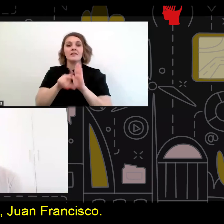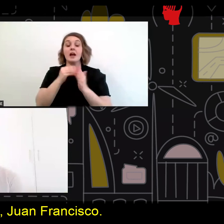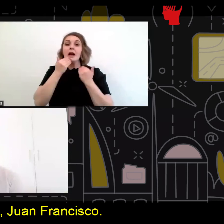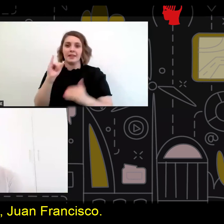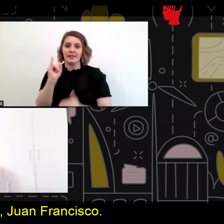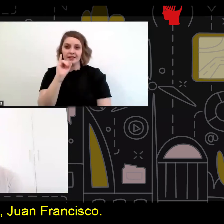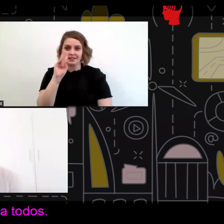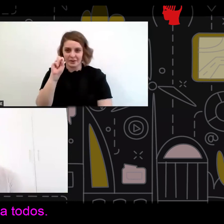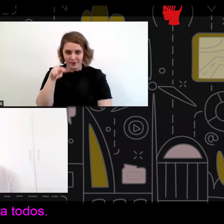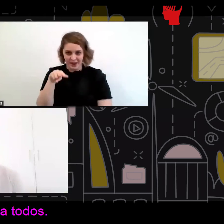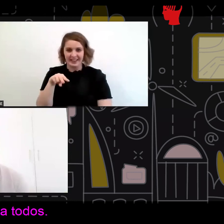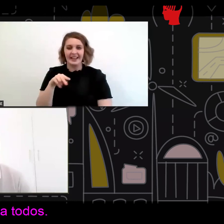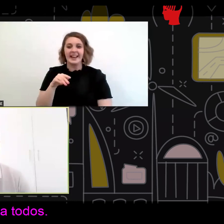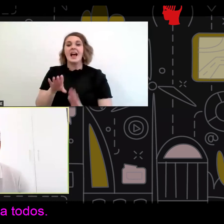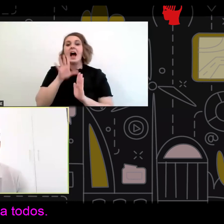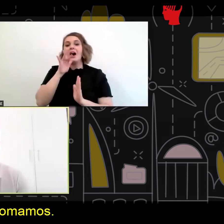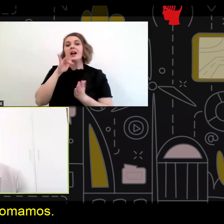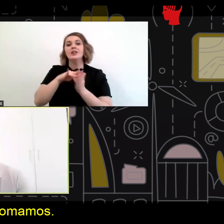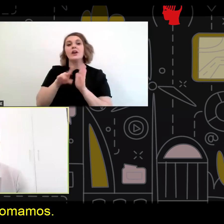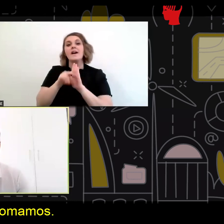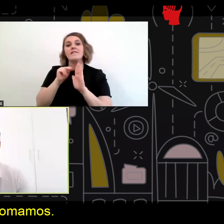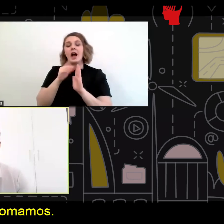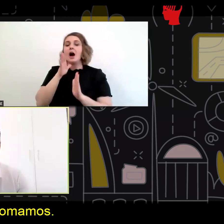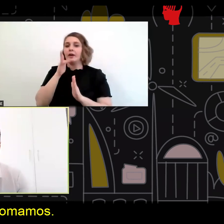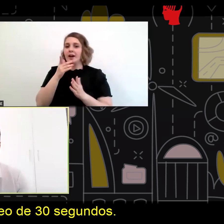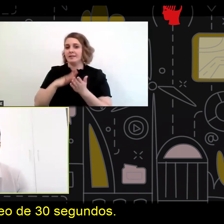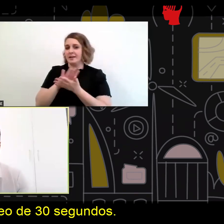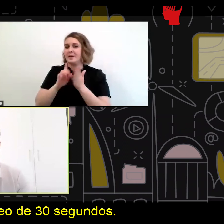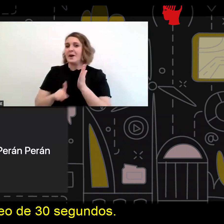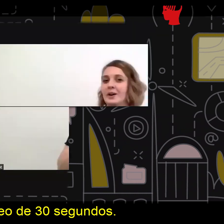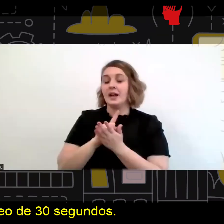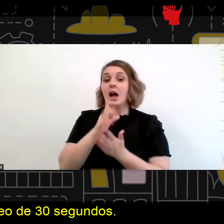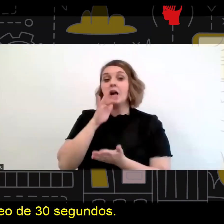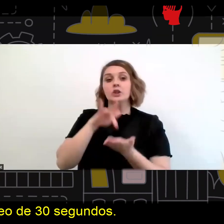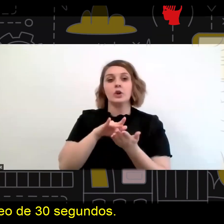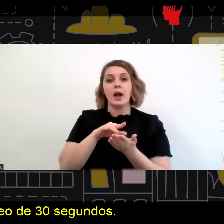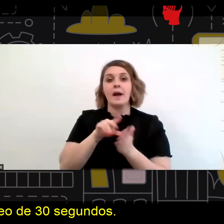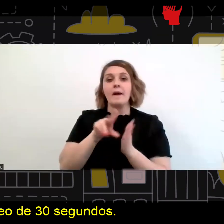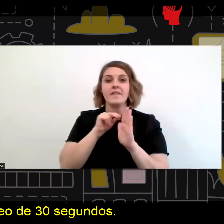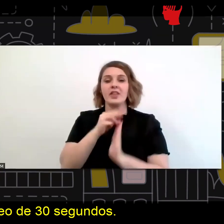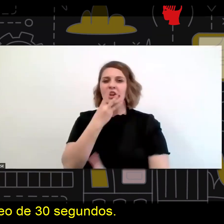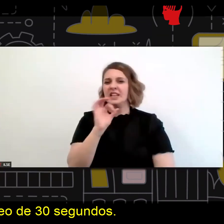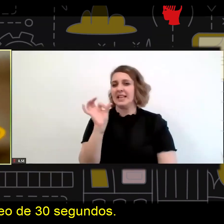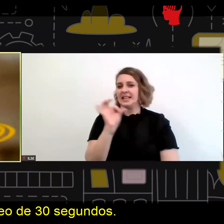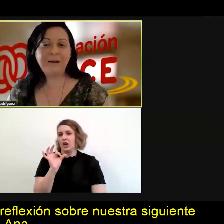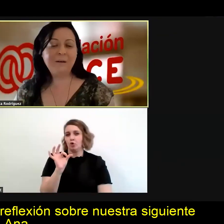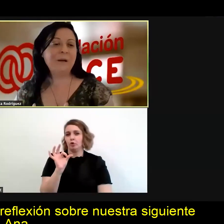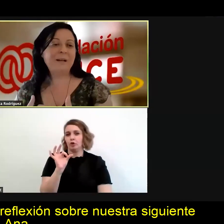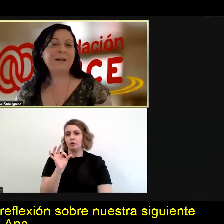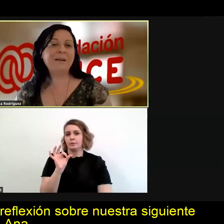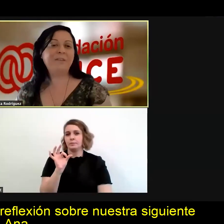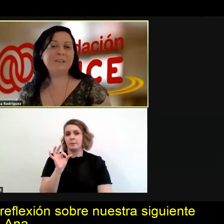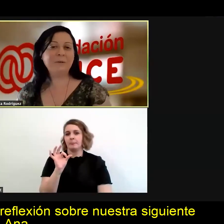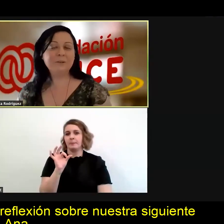Juan Francisco. Ahora retomamos. Vamos a poner un vídeo de 30 segundos. Creo que esto va a hacer una